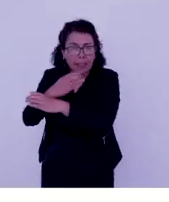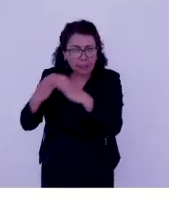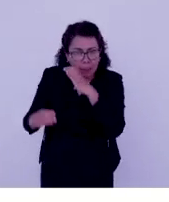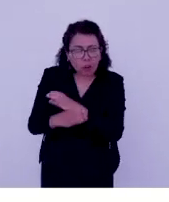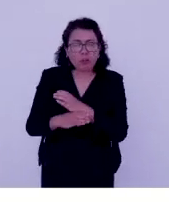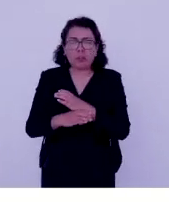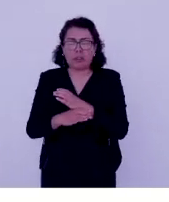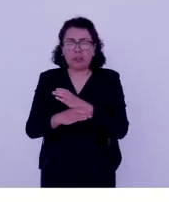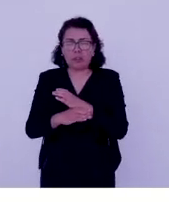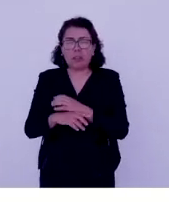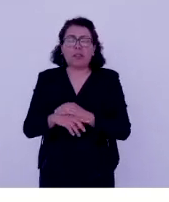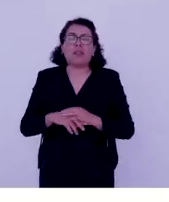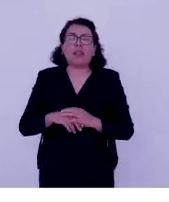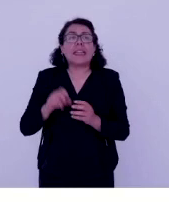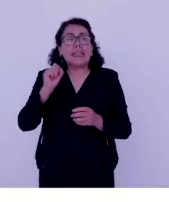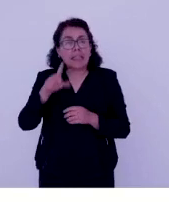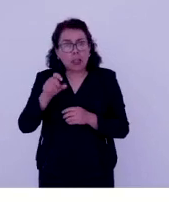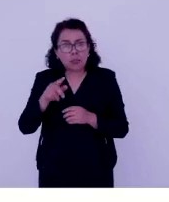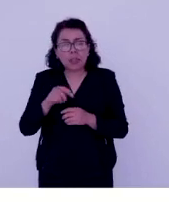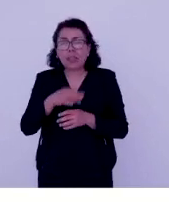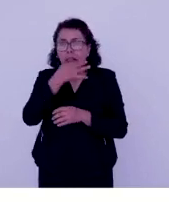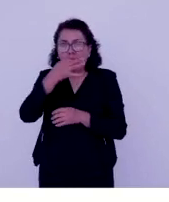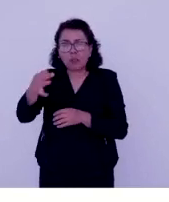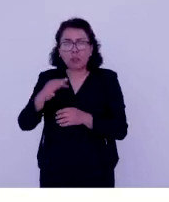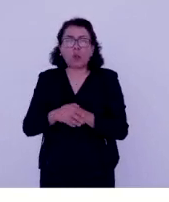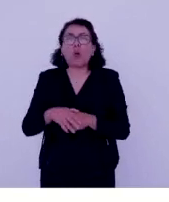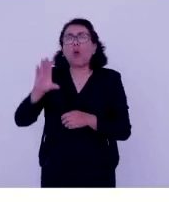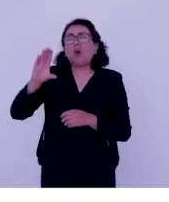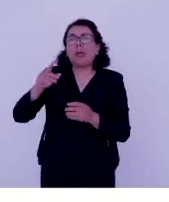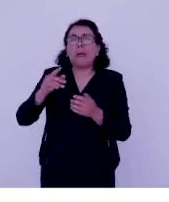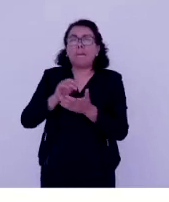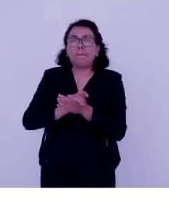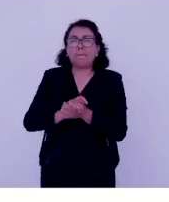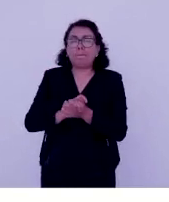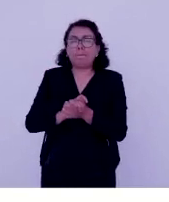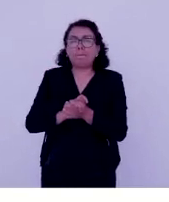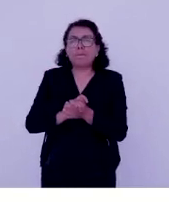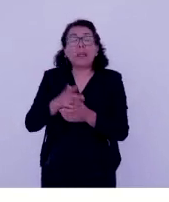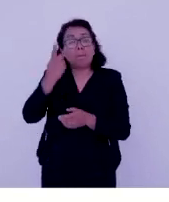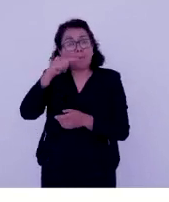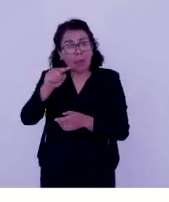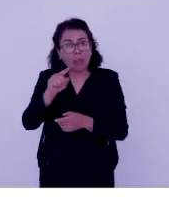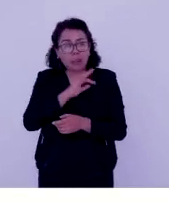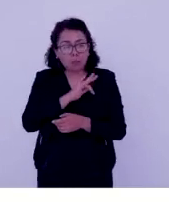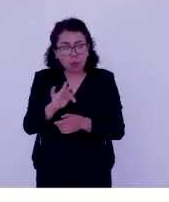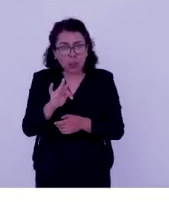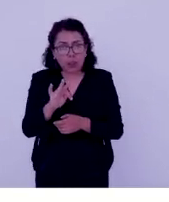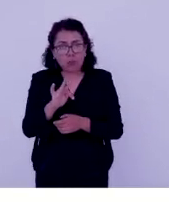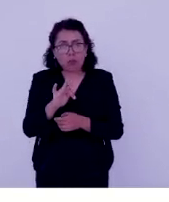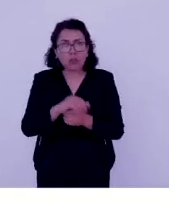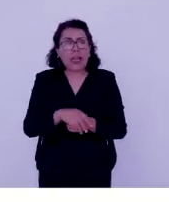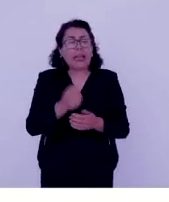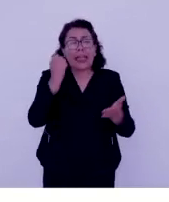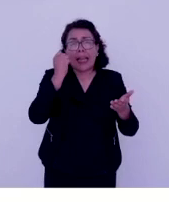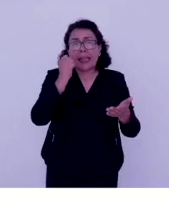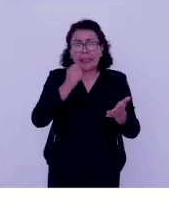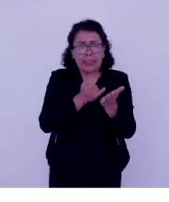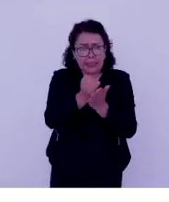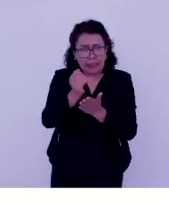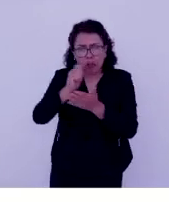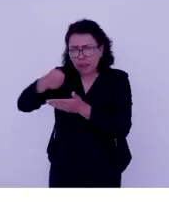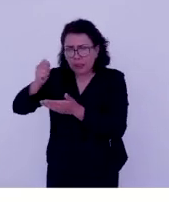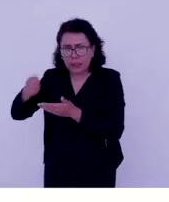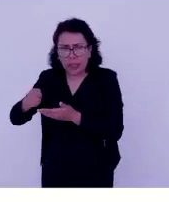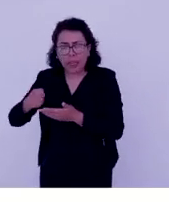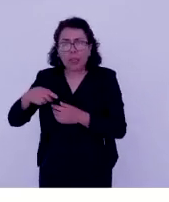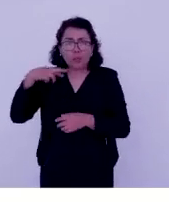por y las notificaciones en un 11.98 para agilizar la emisión de dictámenes a cargo de la dirección de